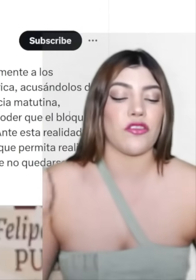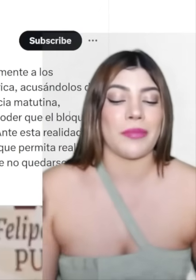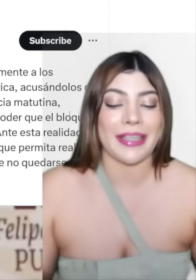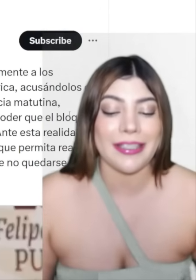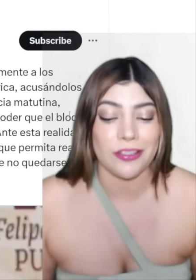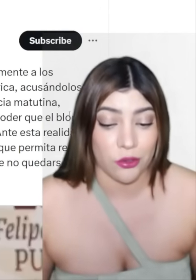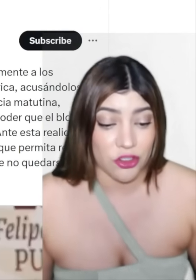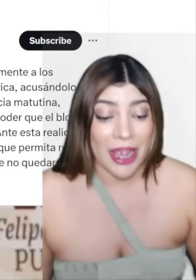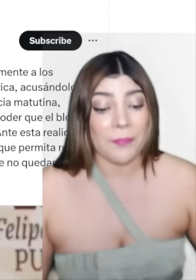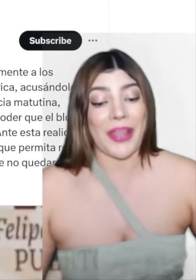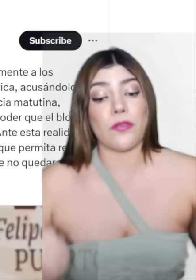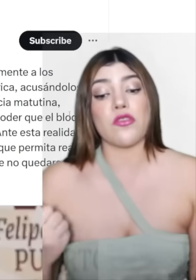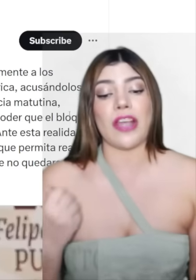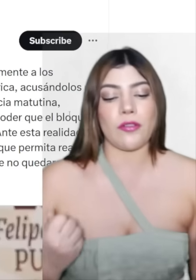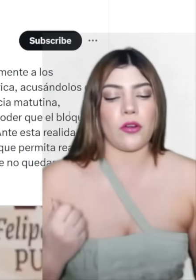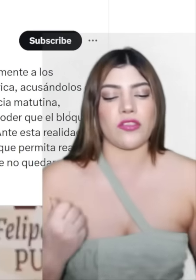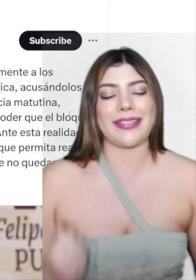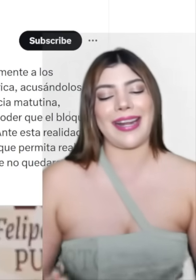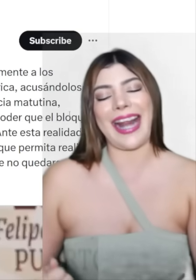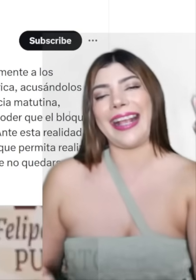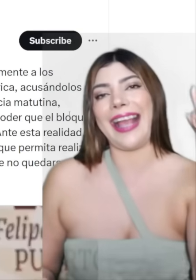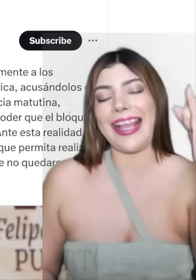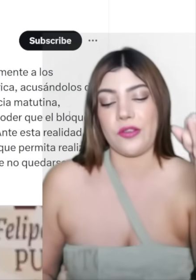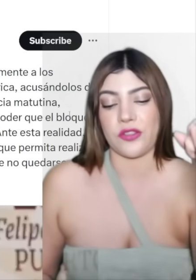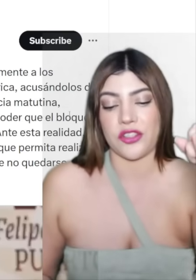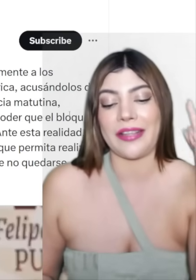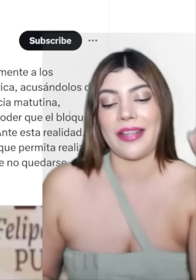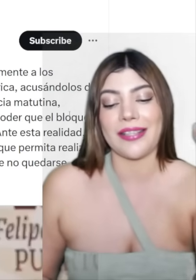energéticamente a los ministros, acusándolos de ser